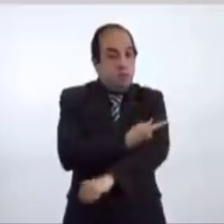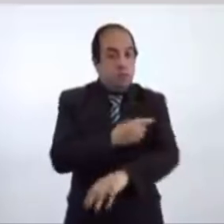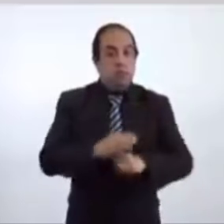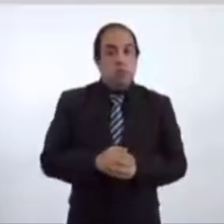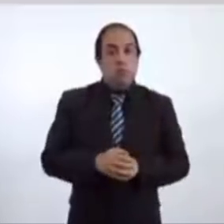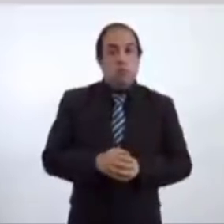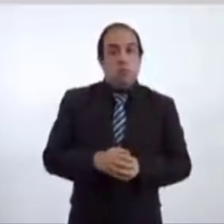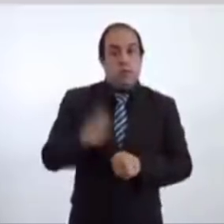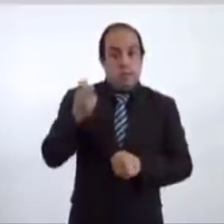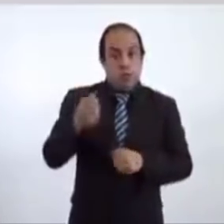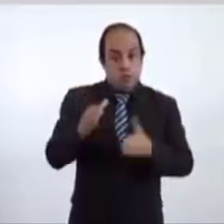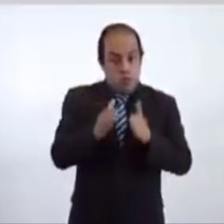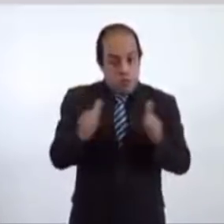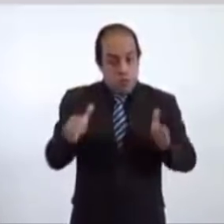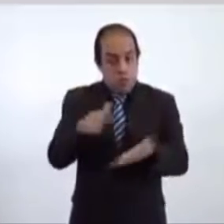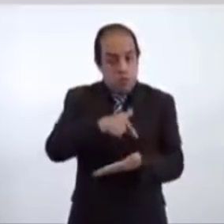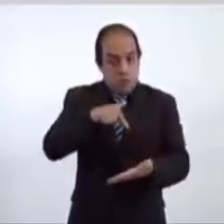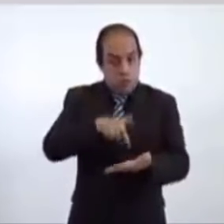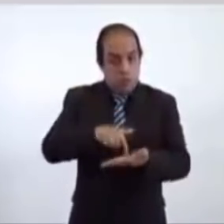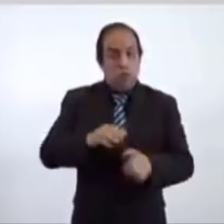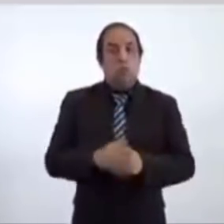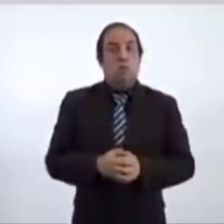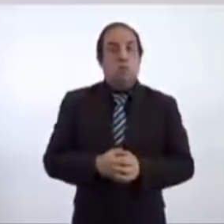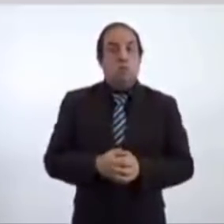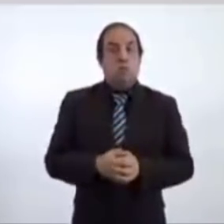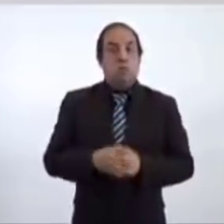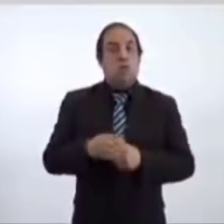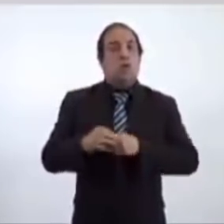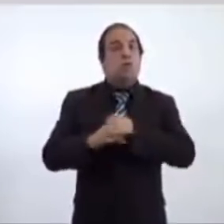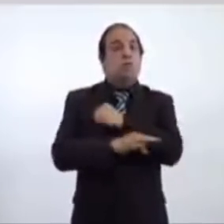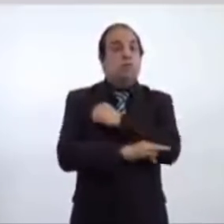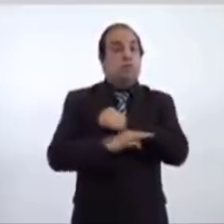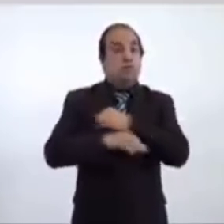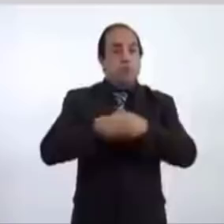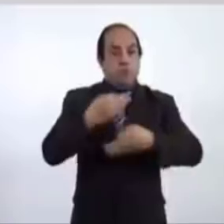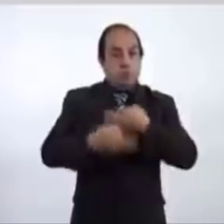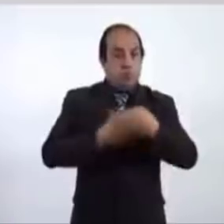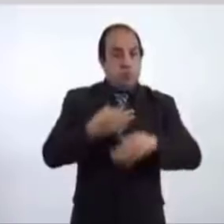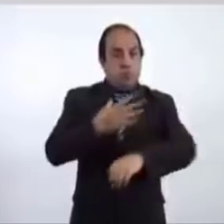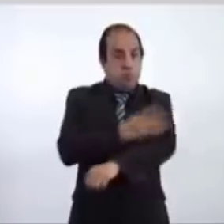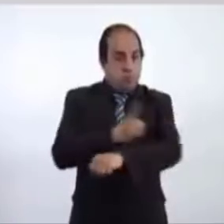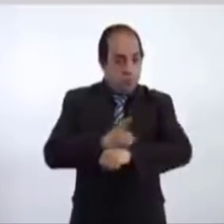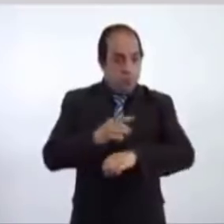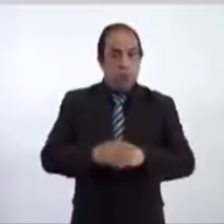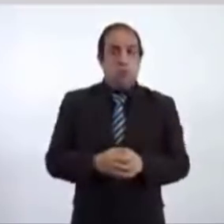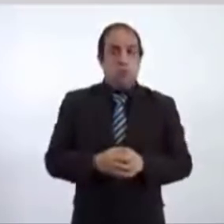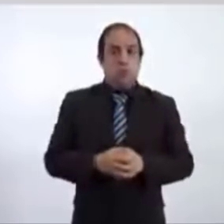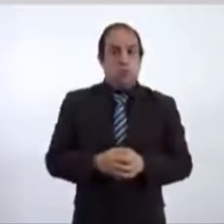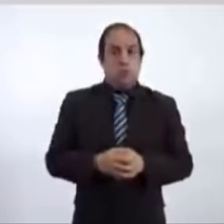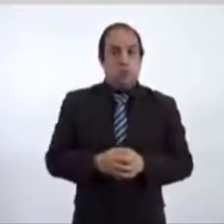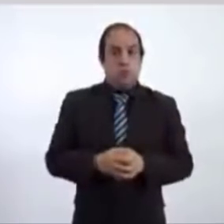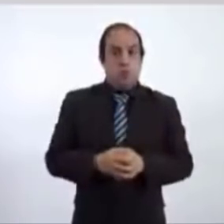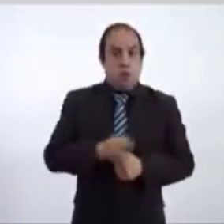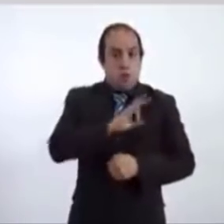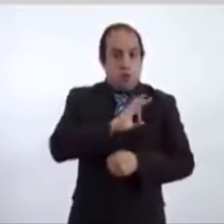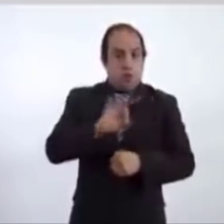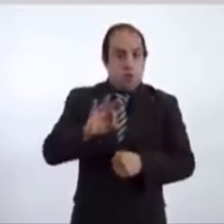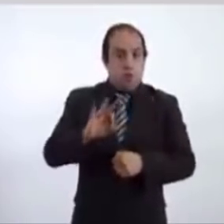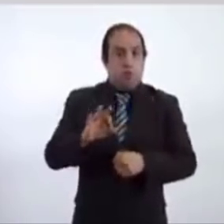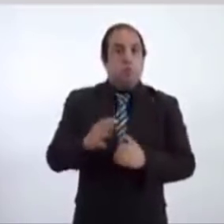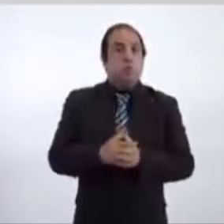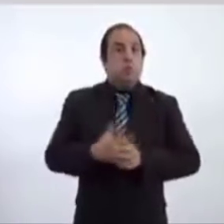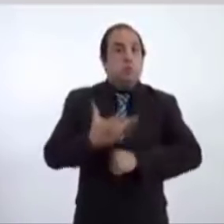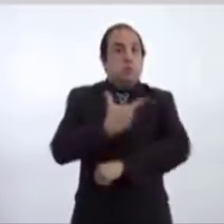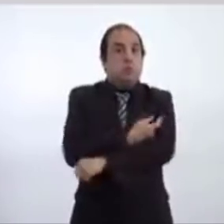estas macrounidades, pues que es diseño de todos en coordinación, pues nos da la posibilidad de poder